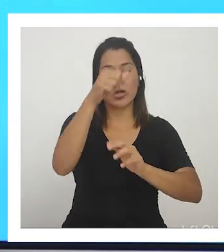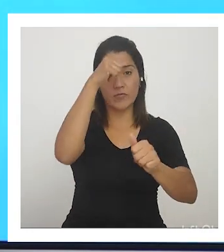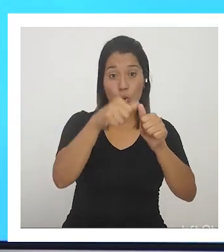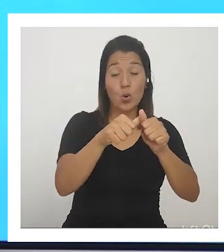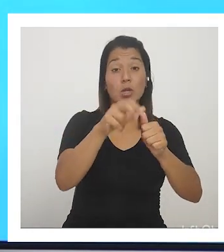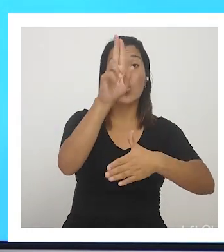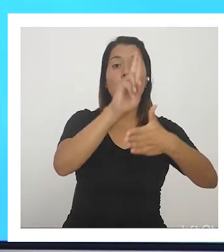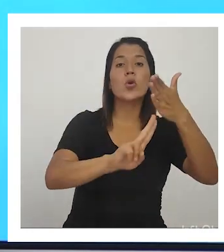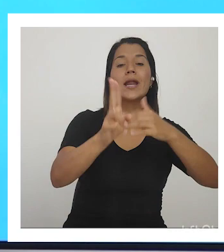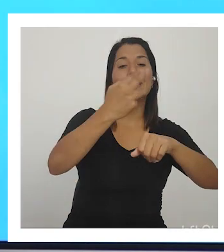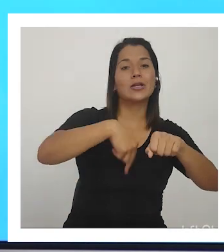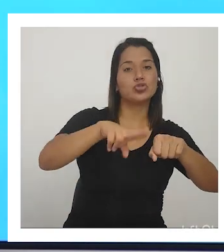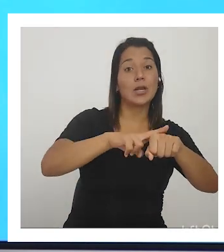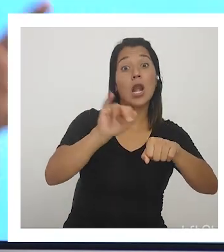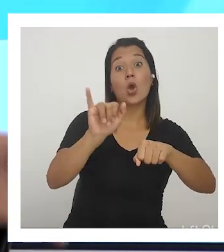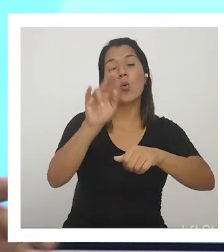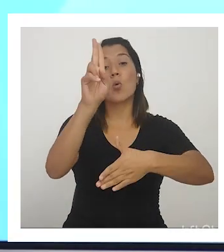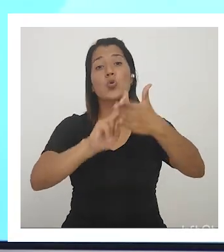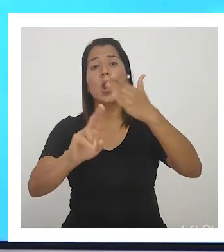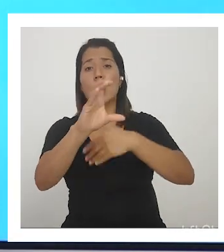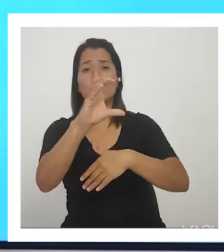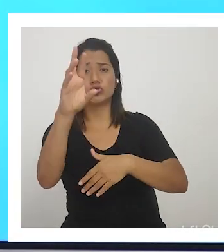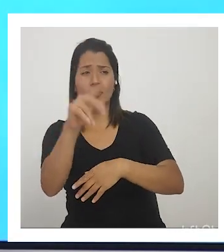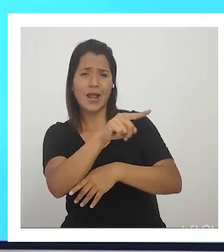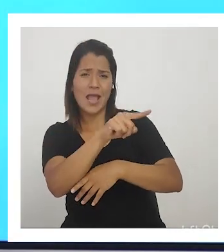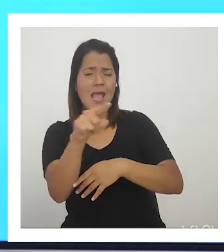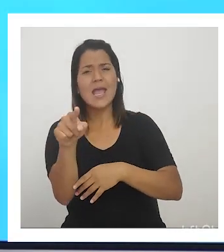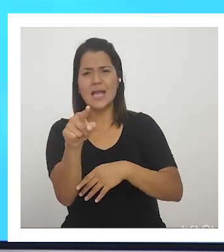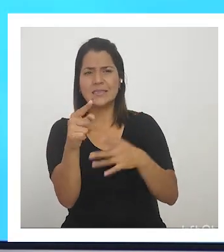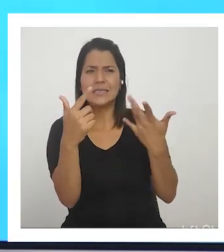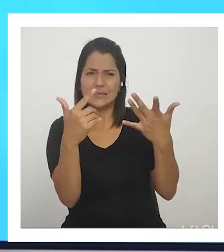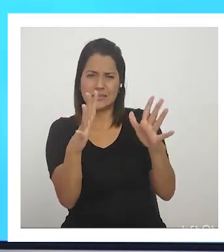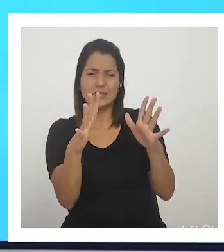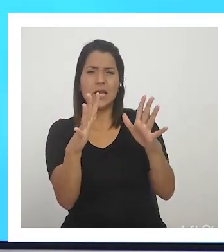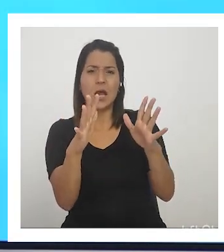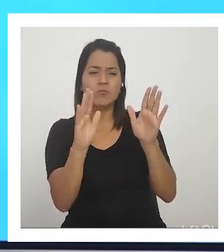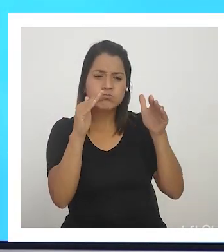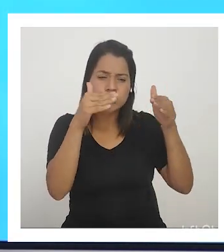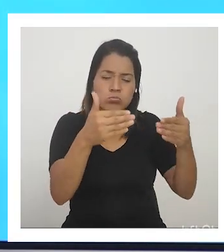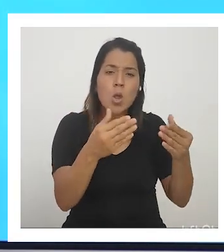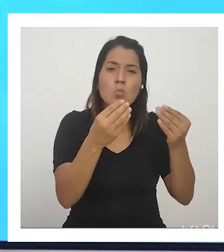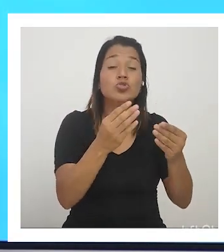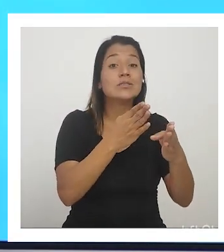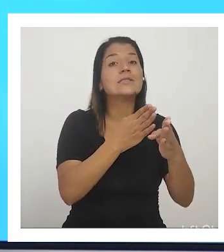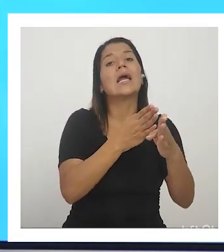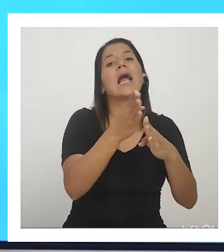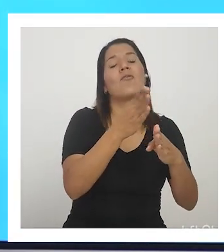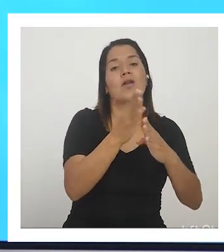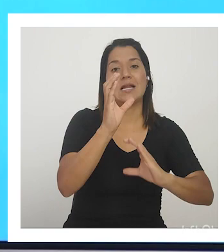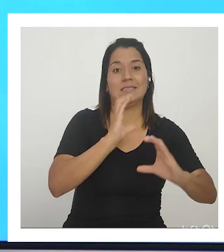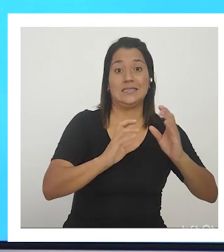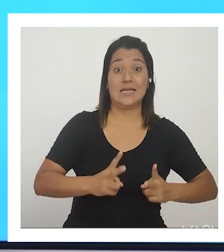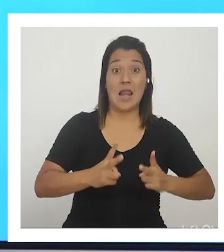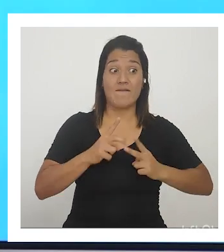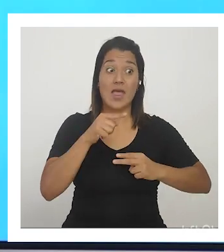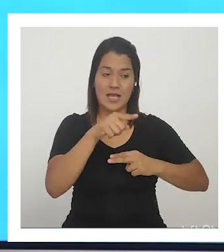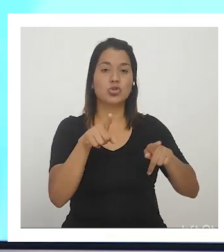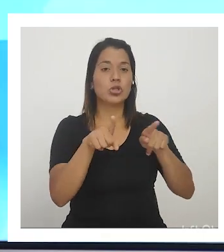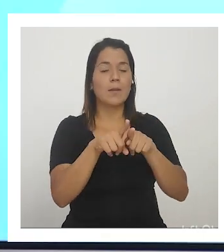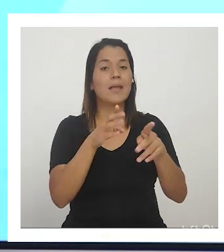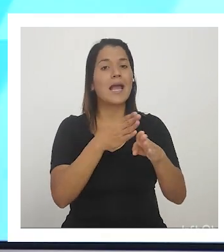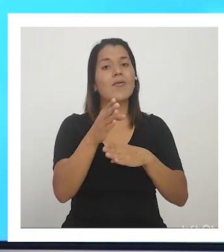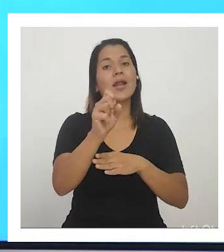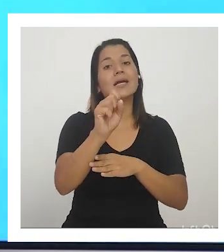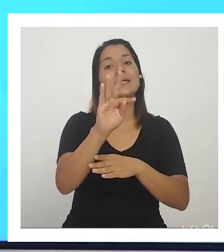la Universidad de Costa Rica se han especializado mucho en carreras de ciencia de la vida. Esas son también carreras STEM. Entonces yo creo que es